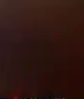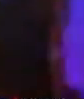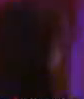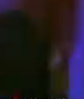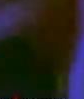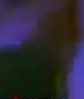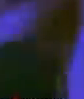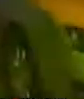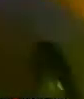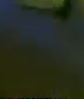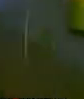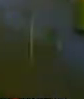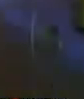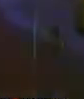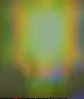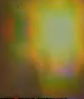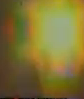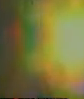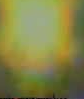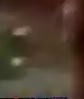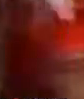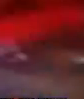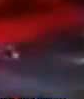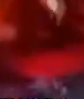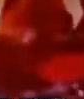Pablo, Pablo, sí. ¿Qué es eso?